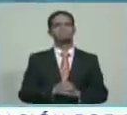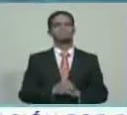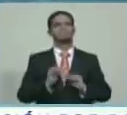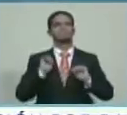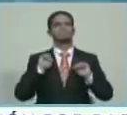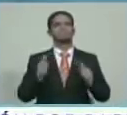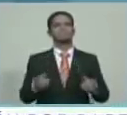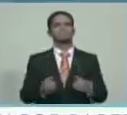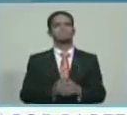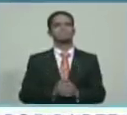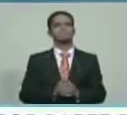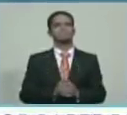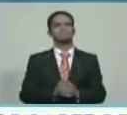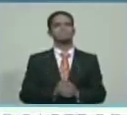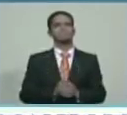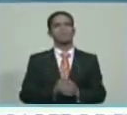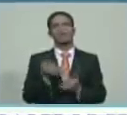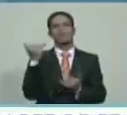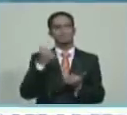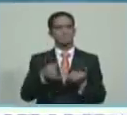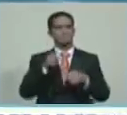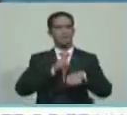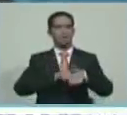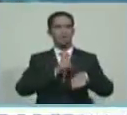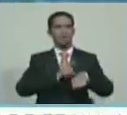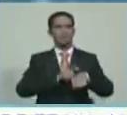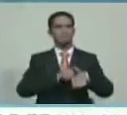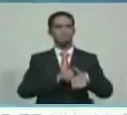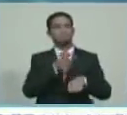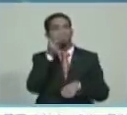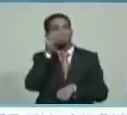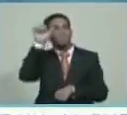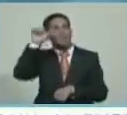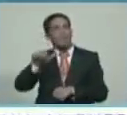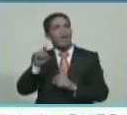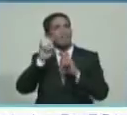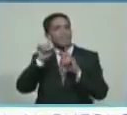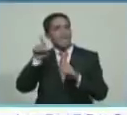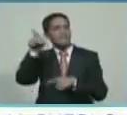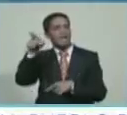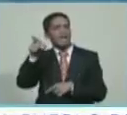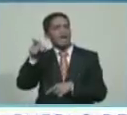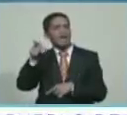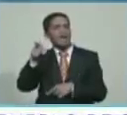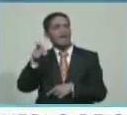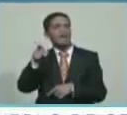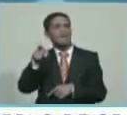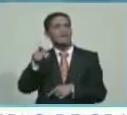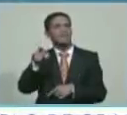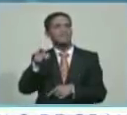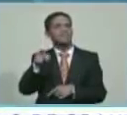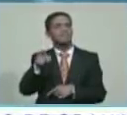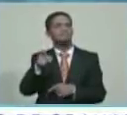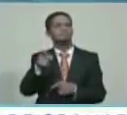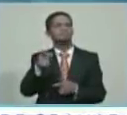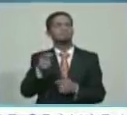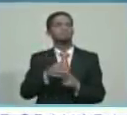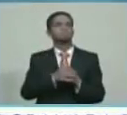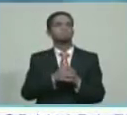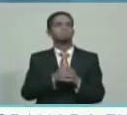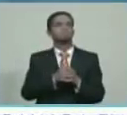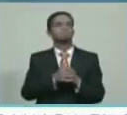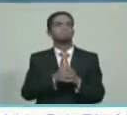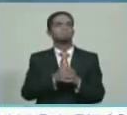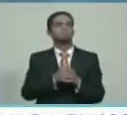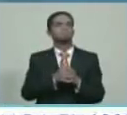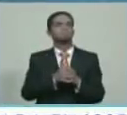Inmediato, vamos con información de último minuto. Vamos a escuchar directamente al fiscal general de la República, Tarek William Saad, en torno